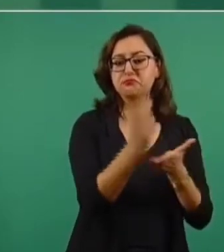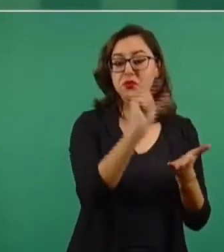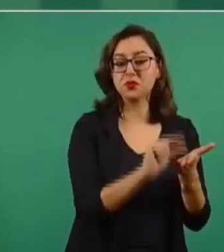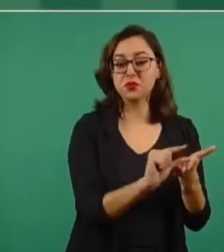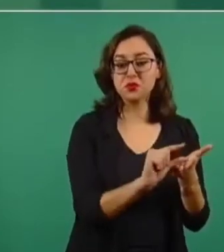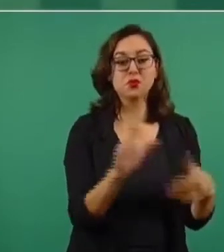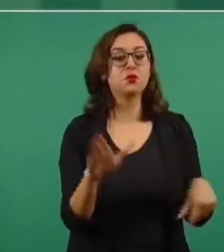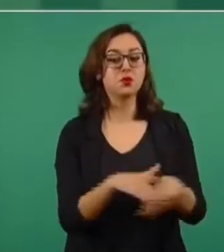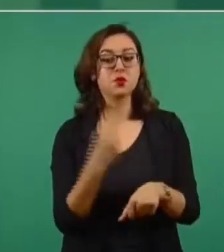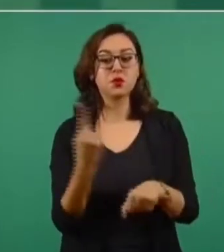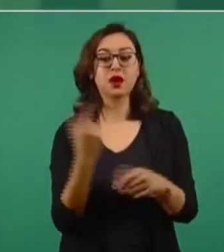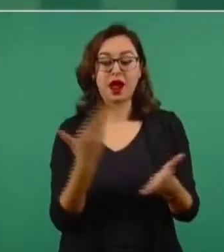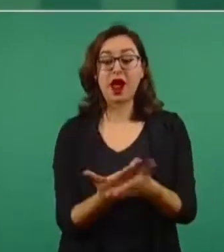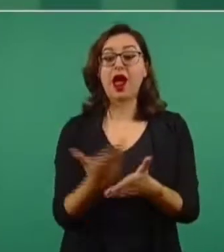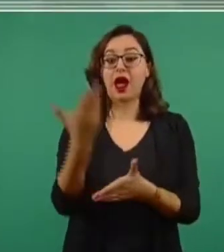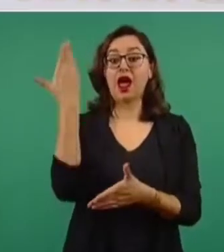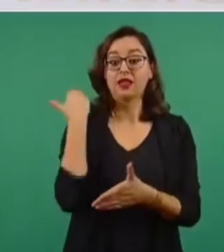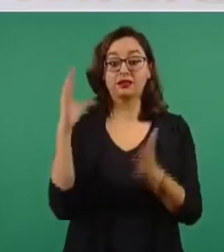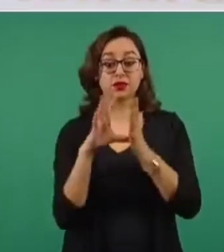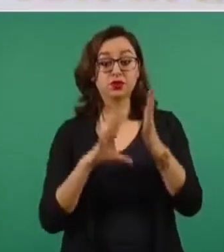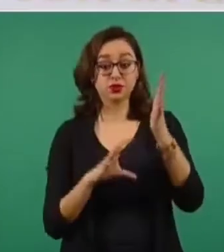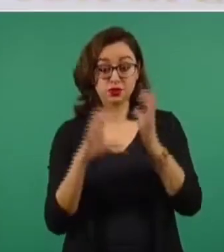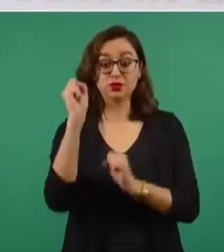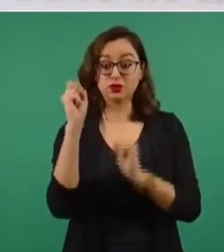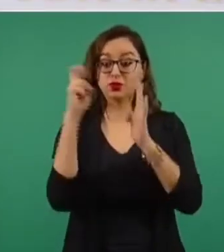porque se hizo una reforma a la Constitución